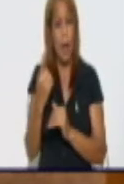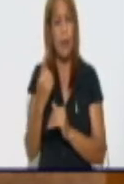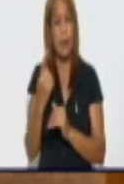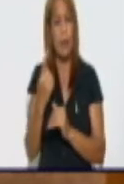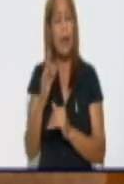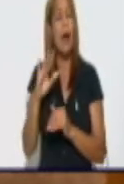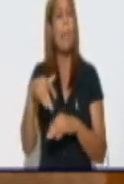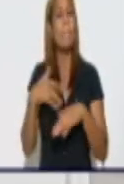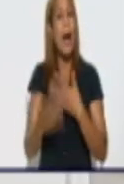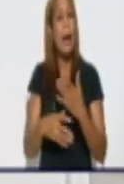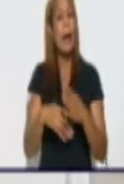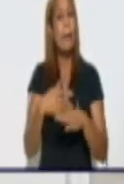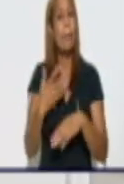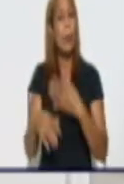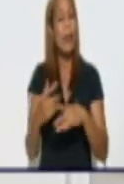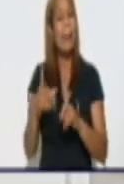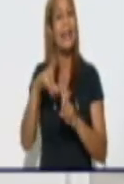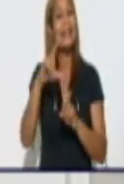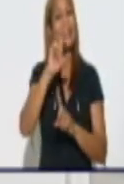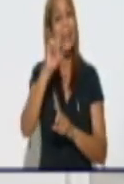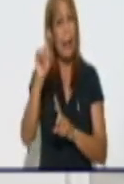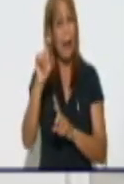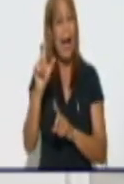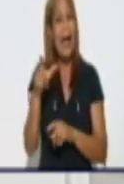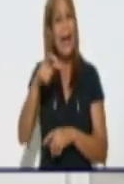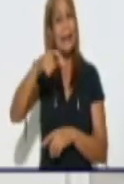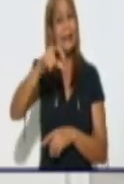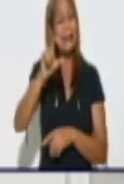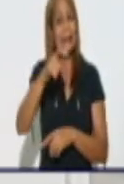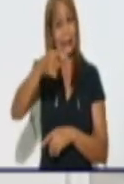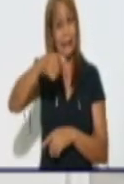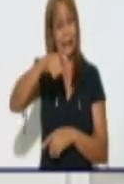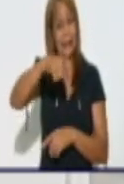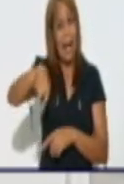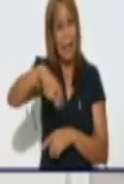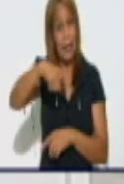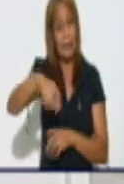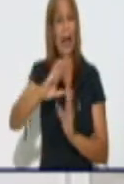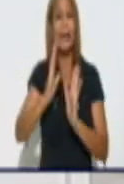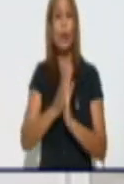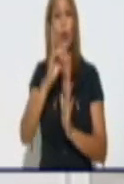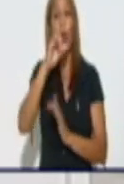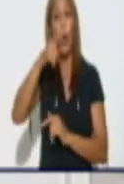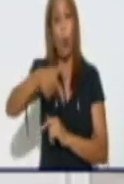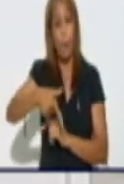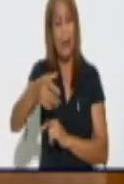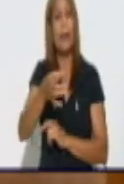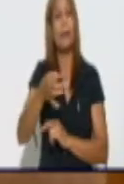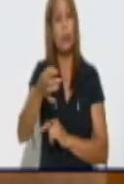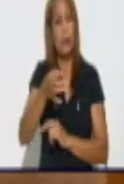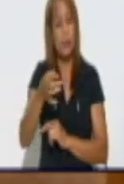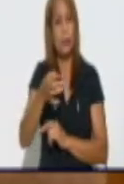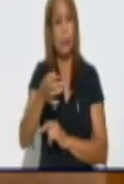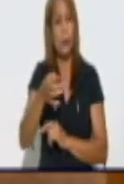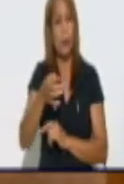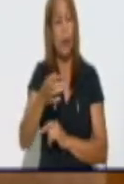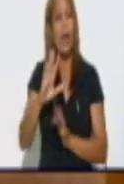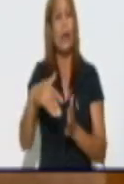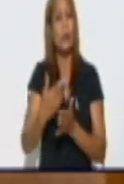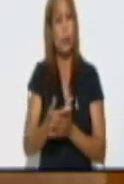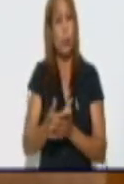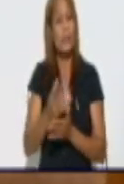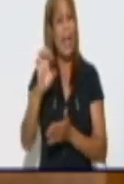tema tarjeta y en físico en cada uno de los servicentros de los municipios. Somos una de las